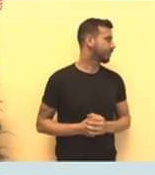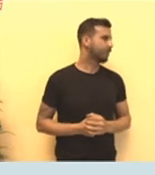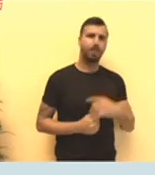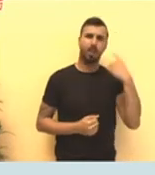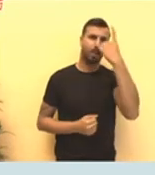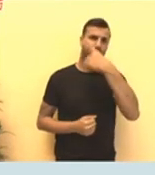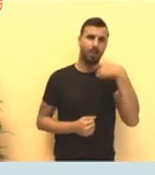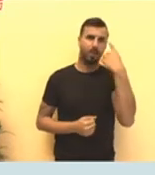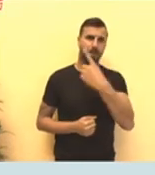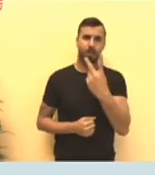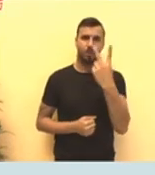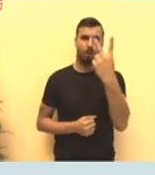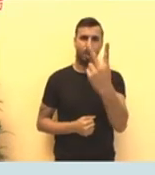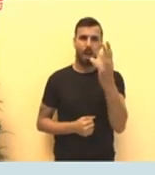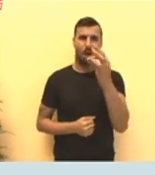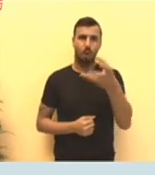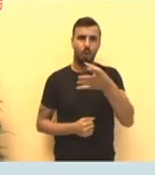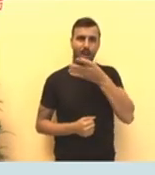Dos caras.